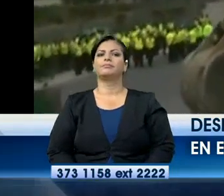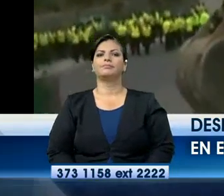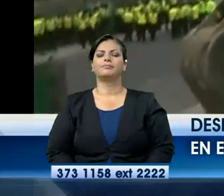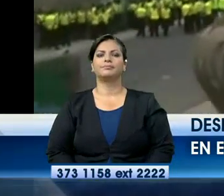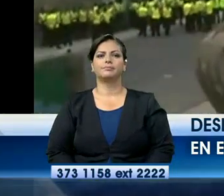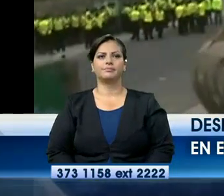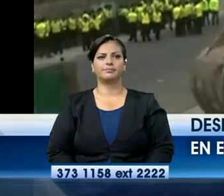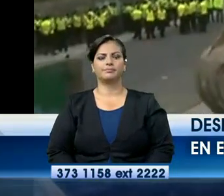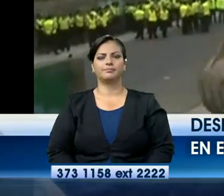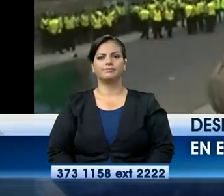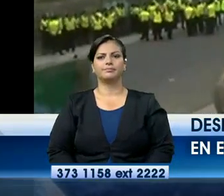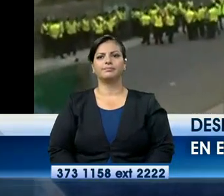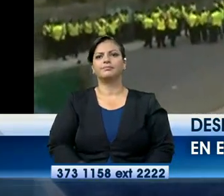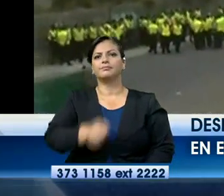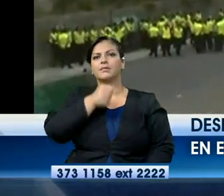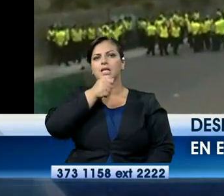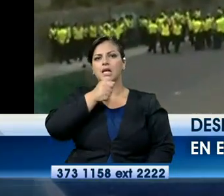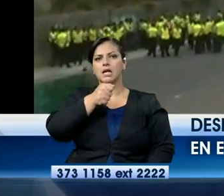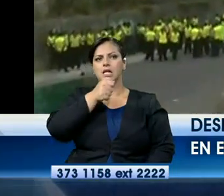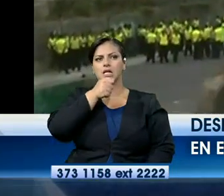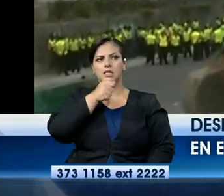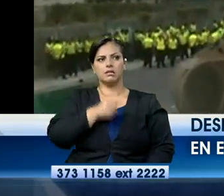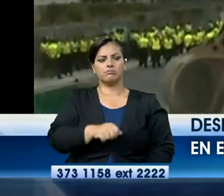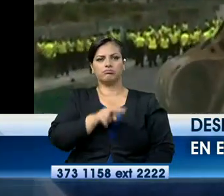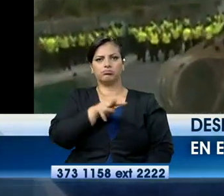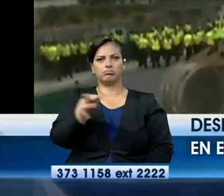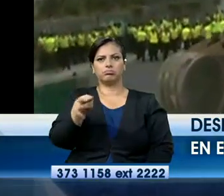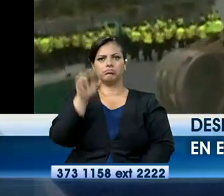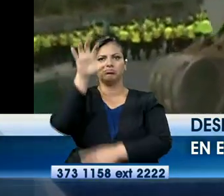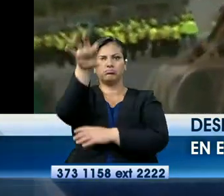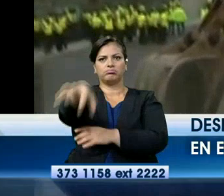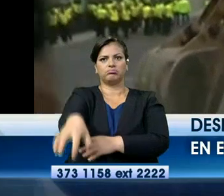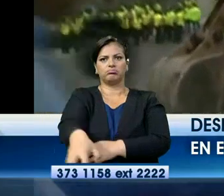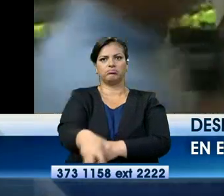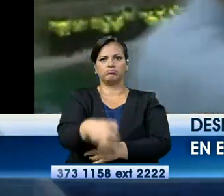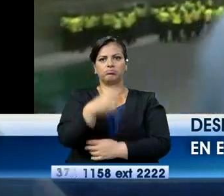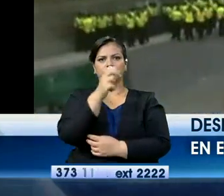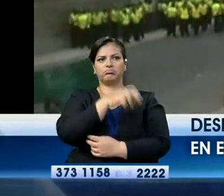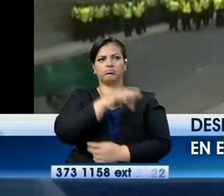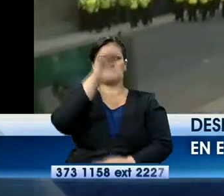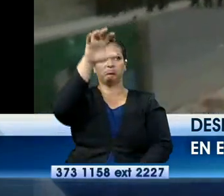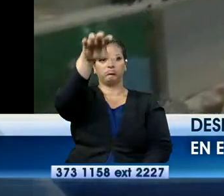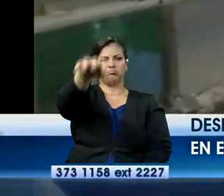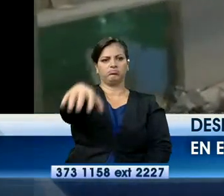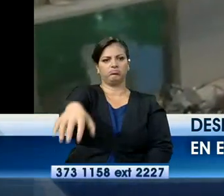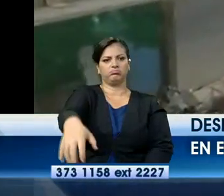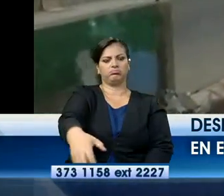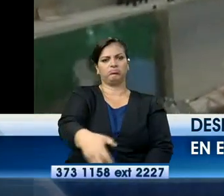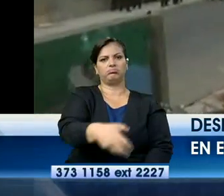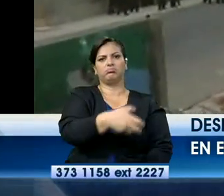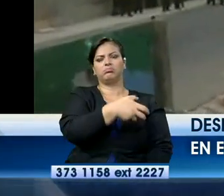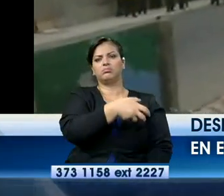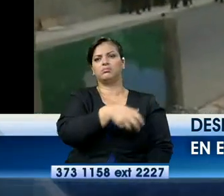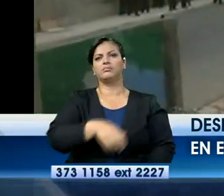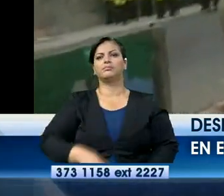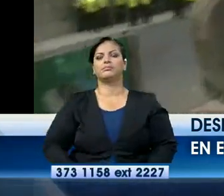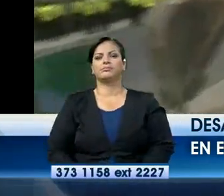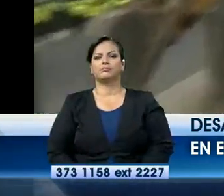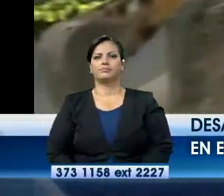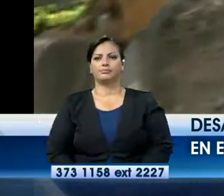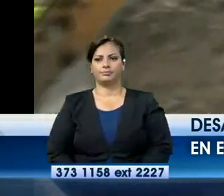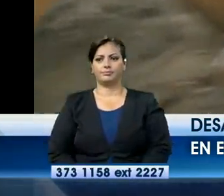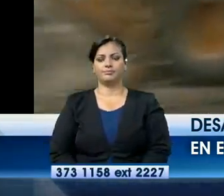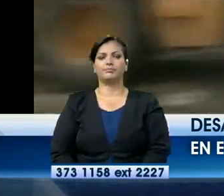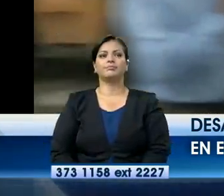respectivo en este sector, donde ya les hemos manifestado. Se detectó la presencia de asentamientos